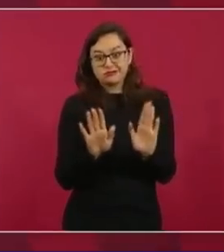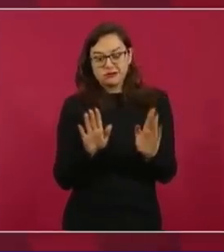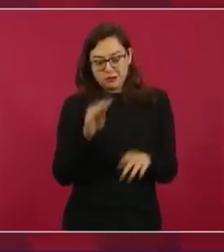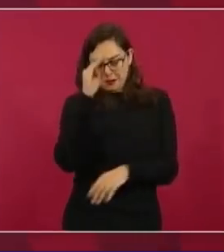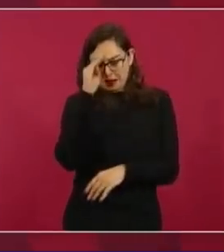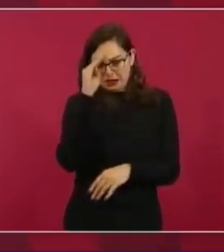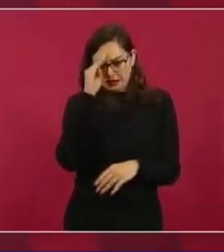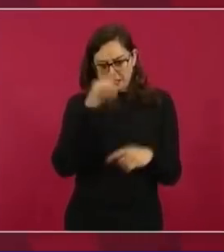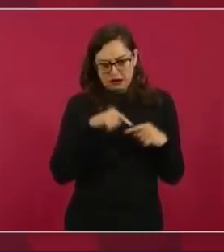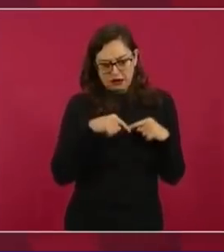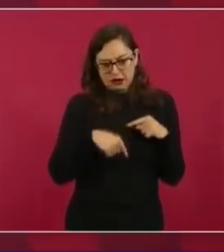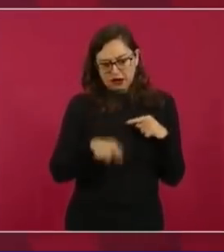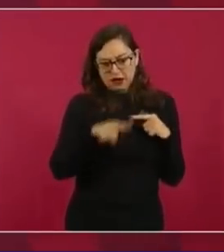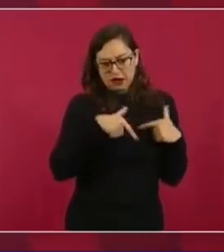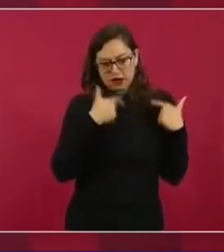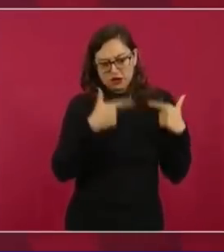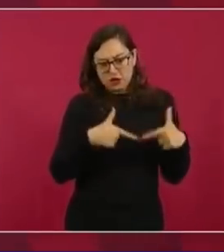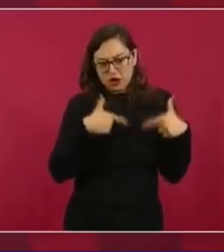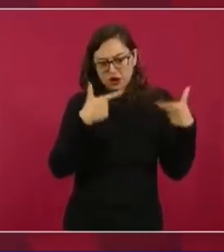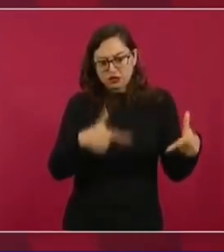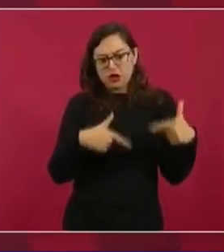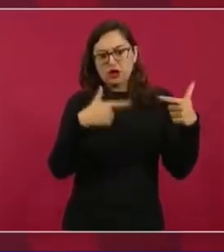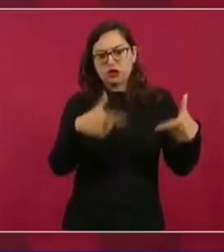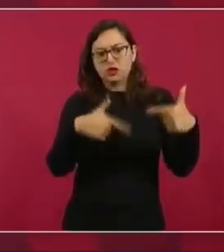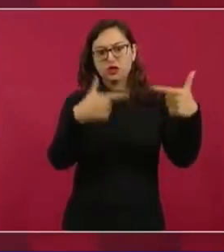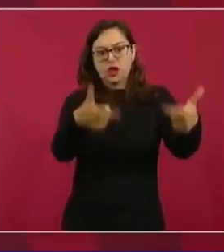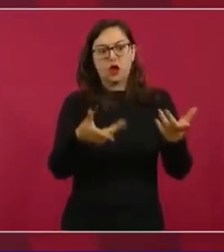pensar en la próxima generación,